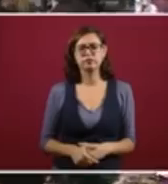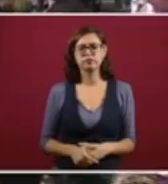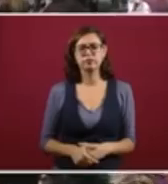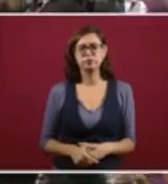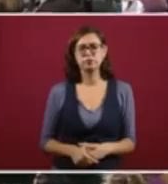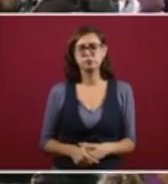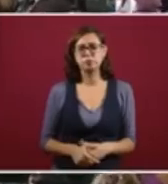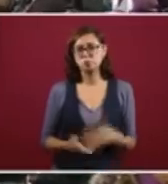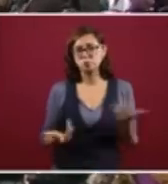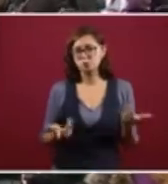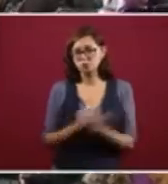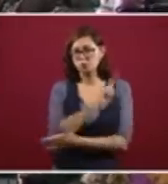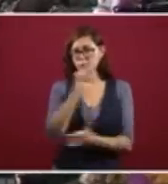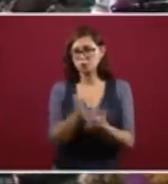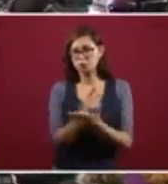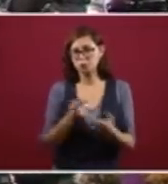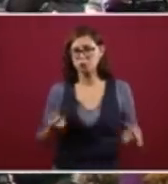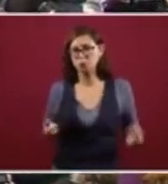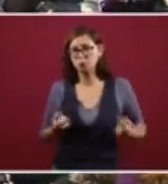No hay